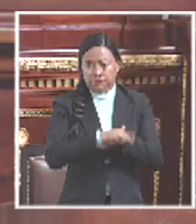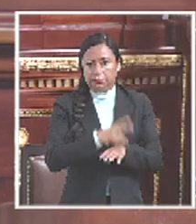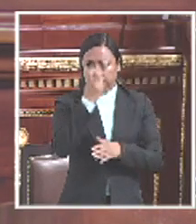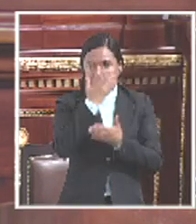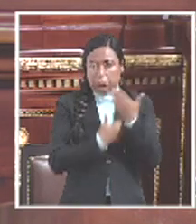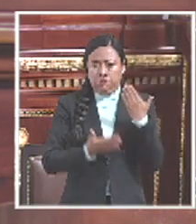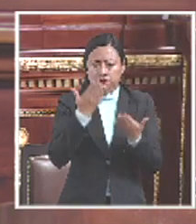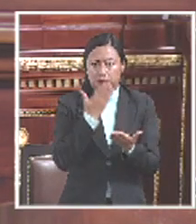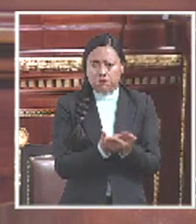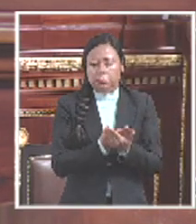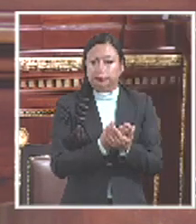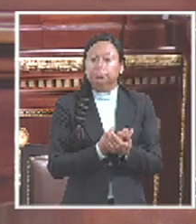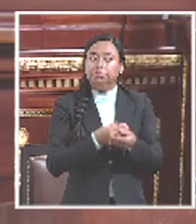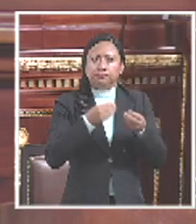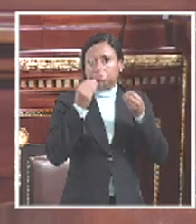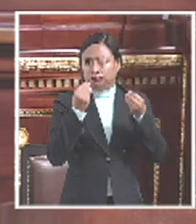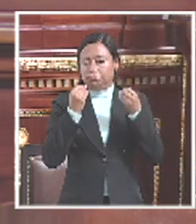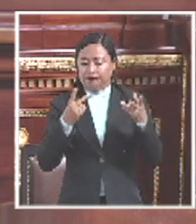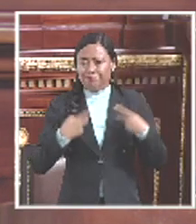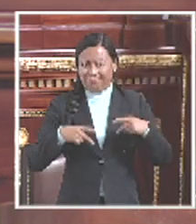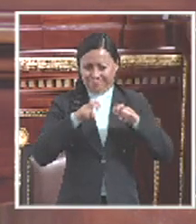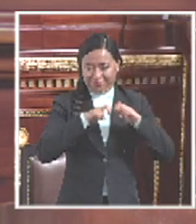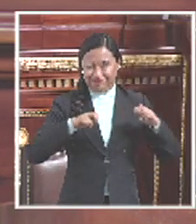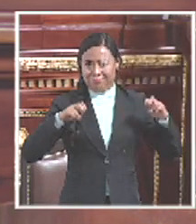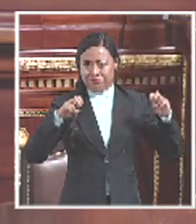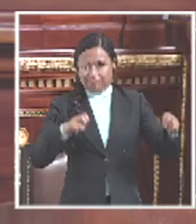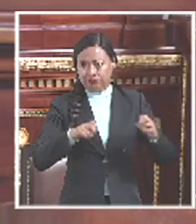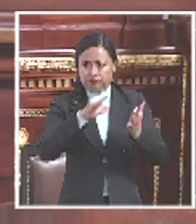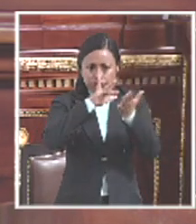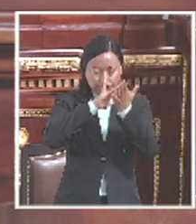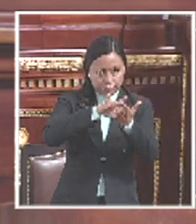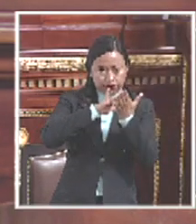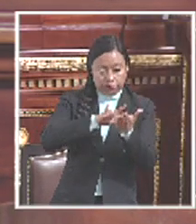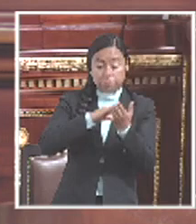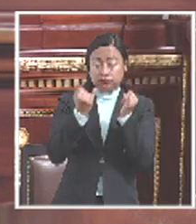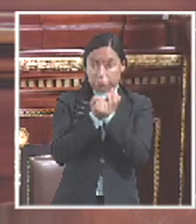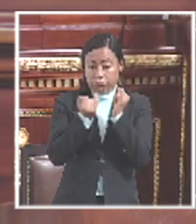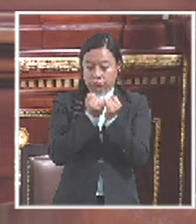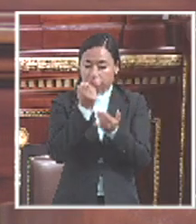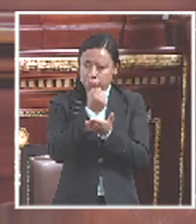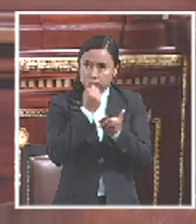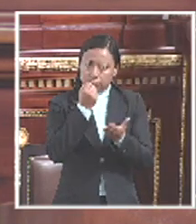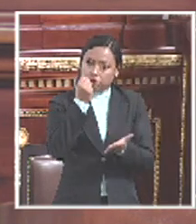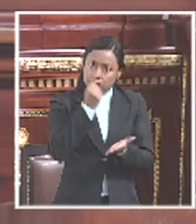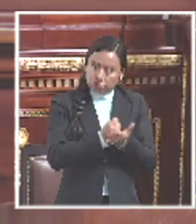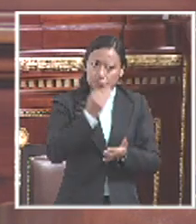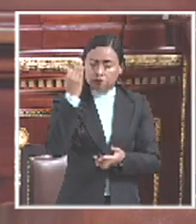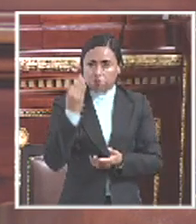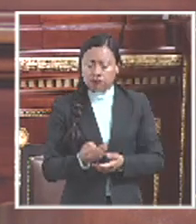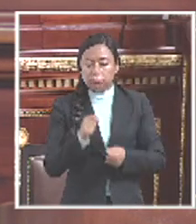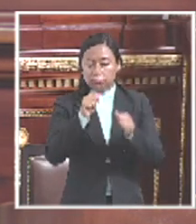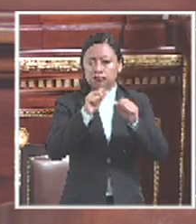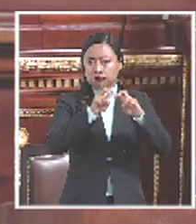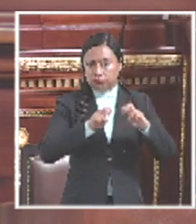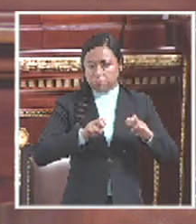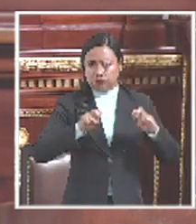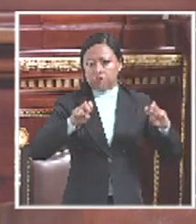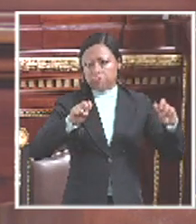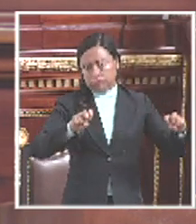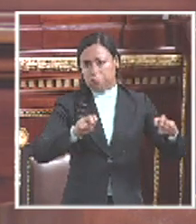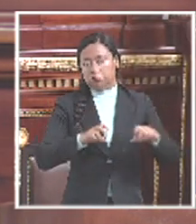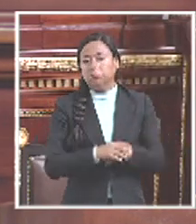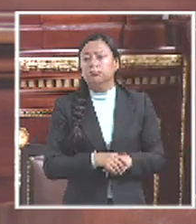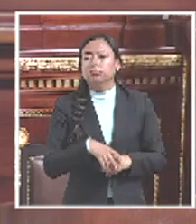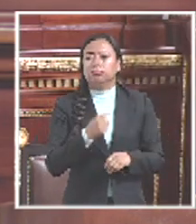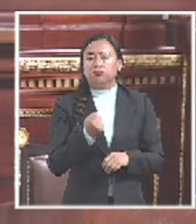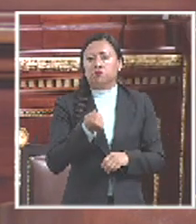fue suscrita por varias personas parlamentarias y se aprobó en el Pleno del primer Parlamento de Personas con Discapacidad, por lo